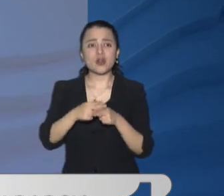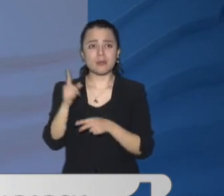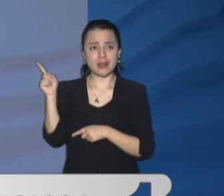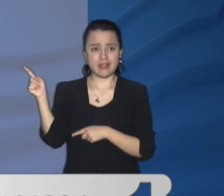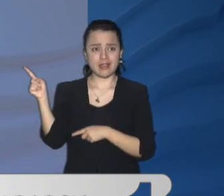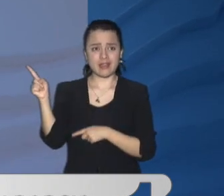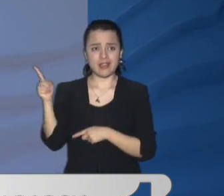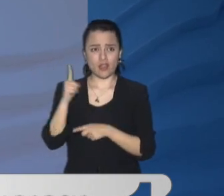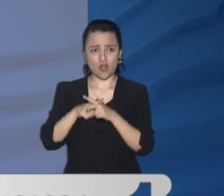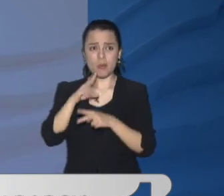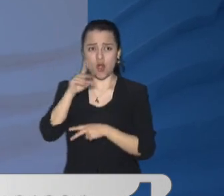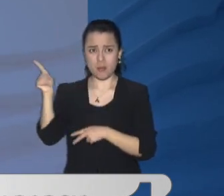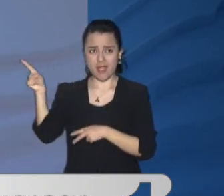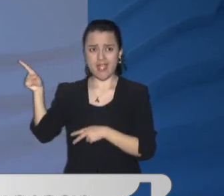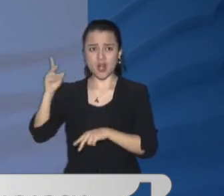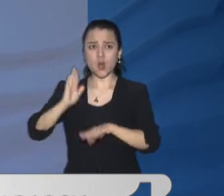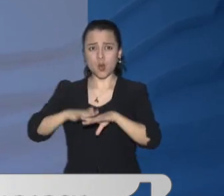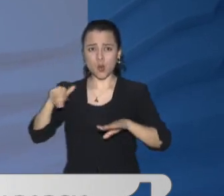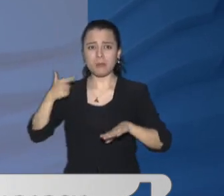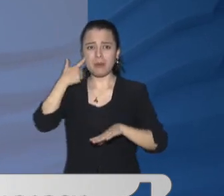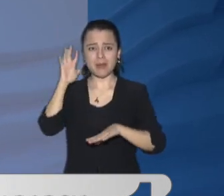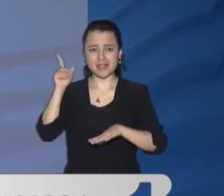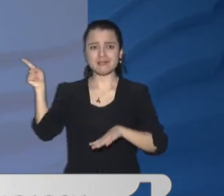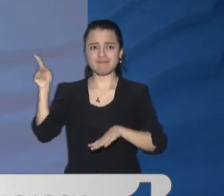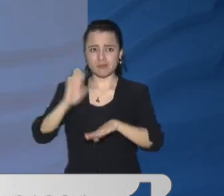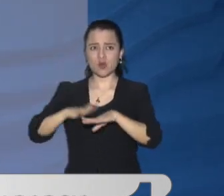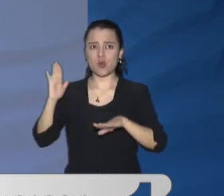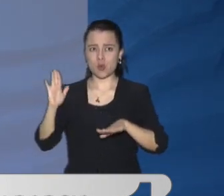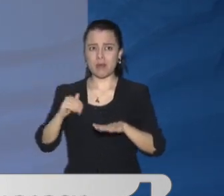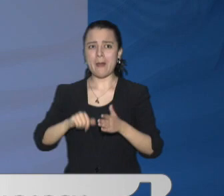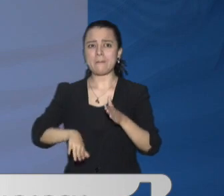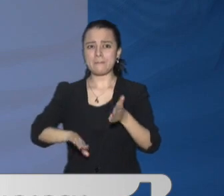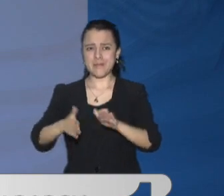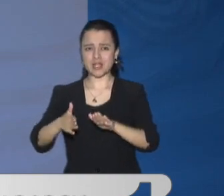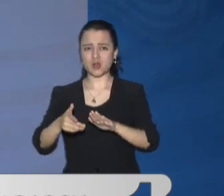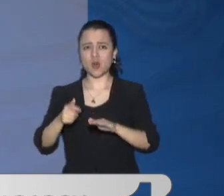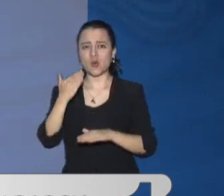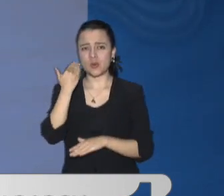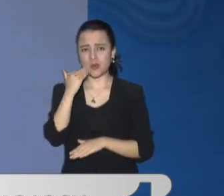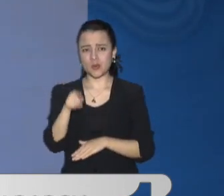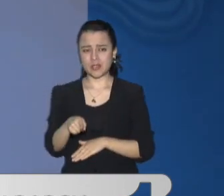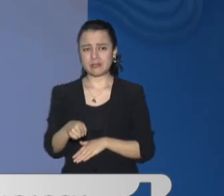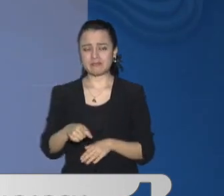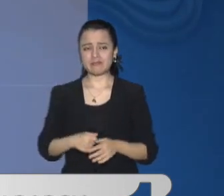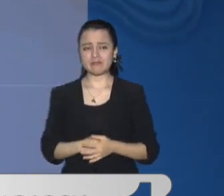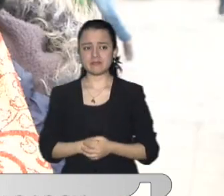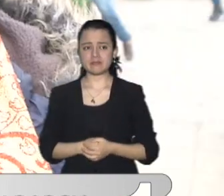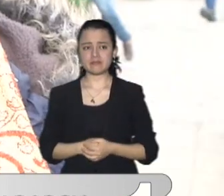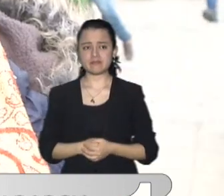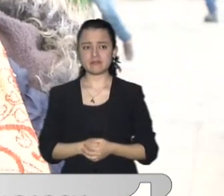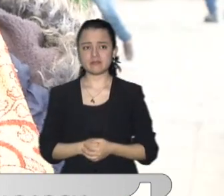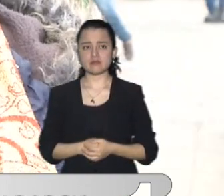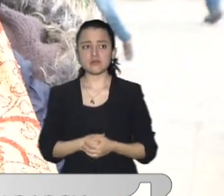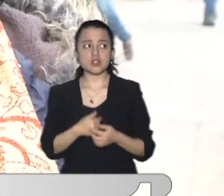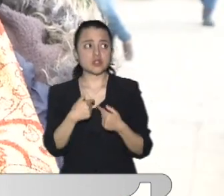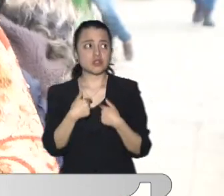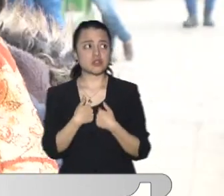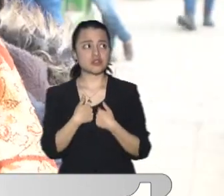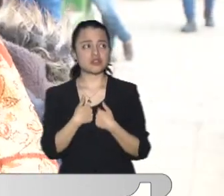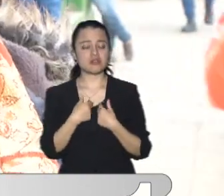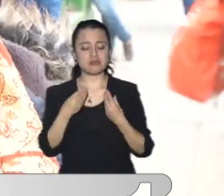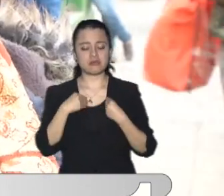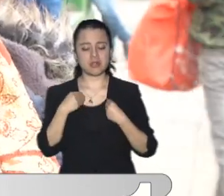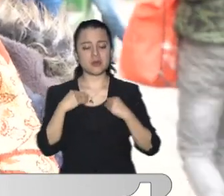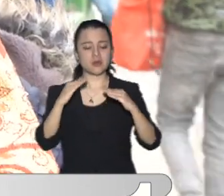sin la sonrisa de ella, pero piden justicia a viva voz. Yo vivo en una cueva de ratas, donde las ratas pasan por encima